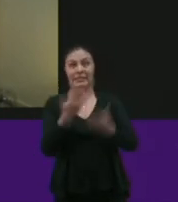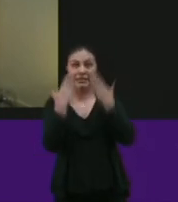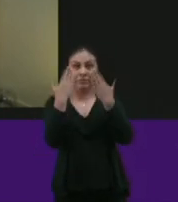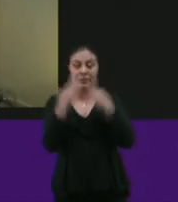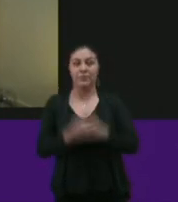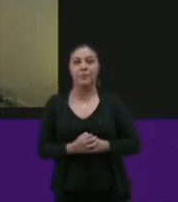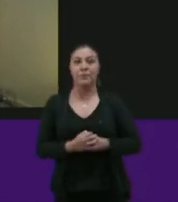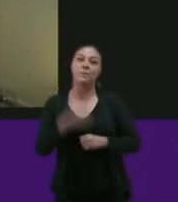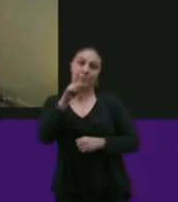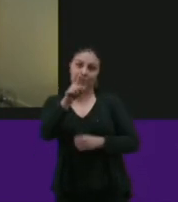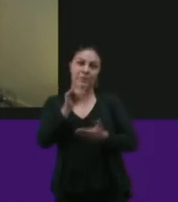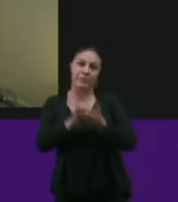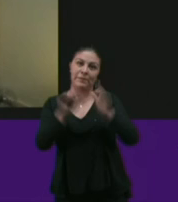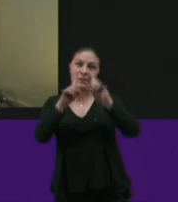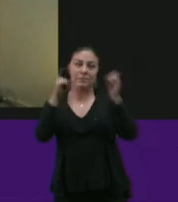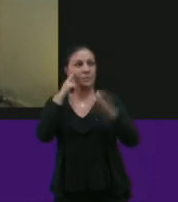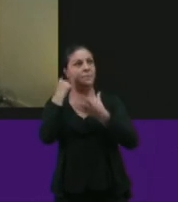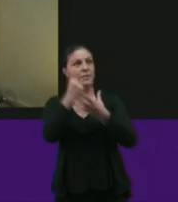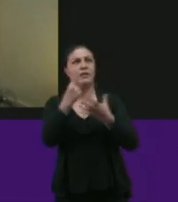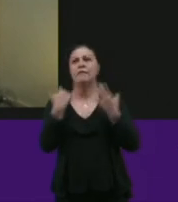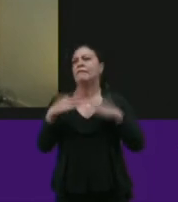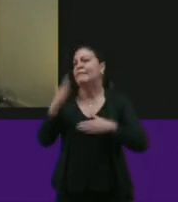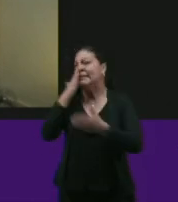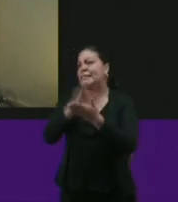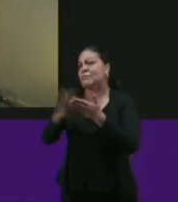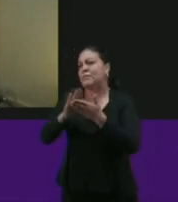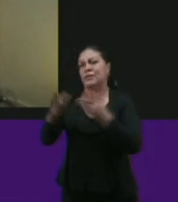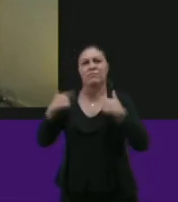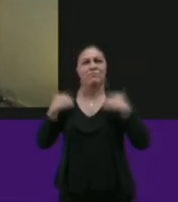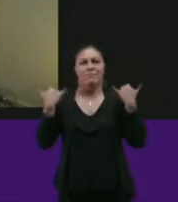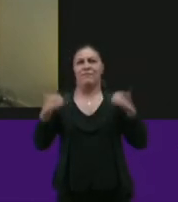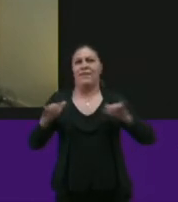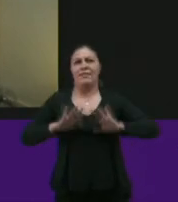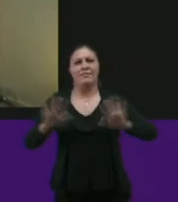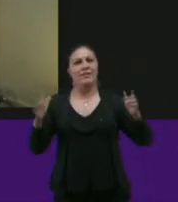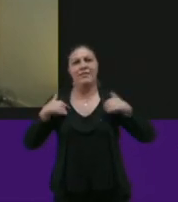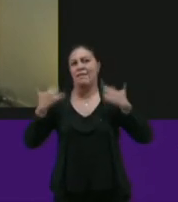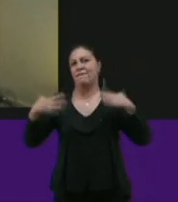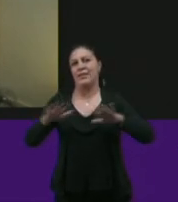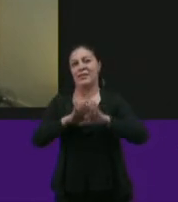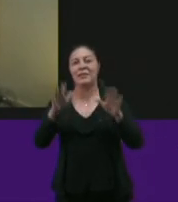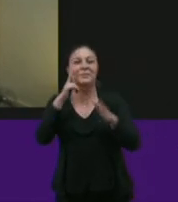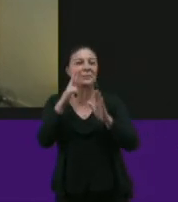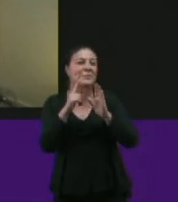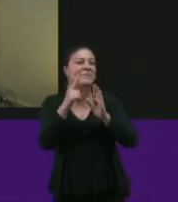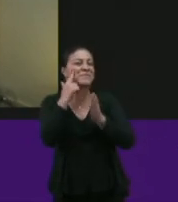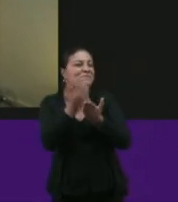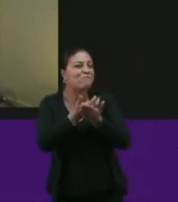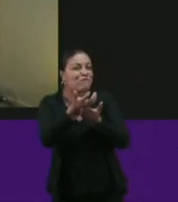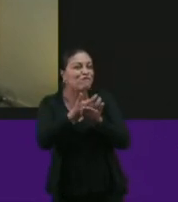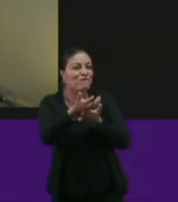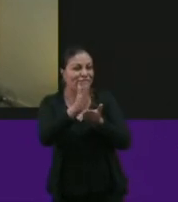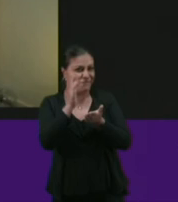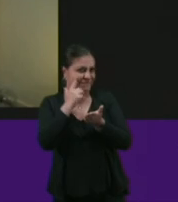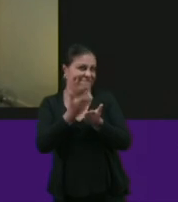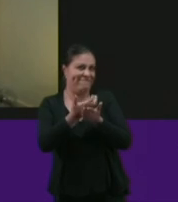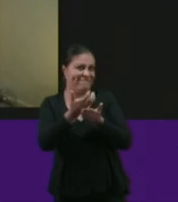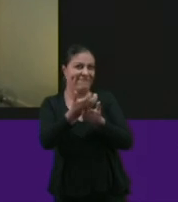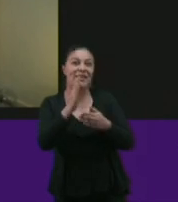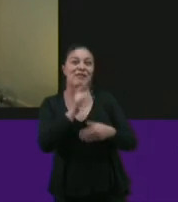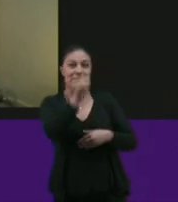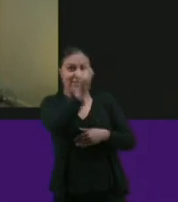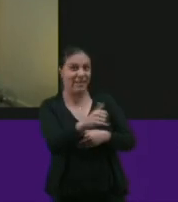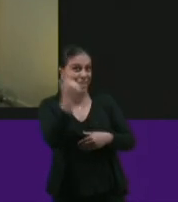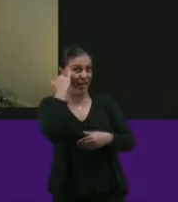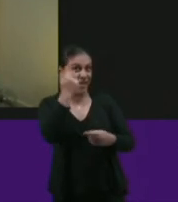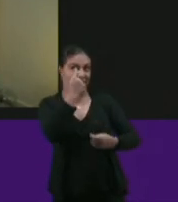A mí me da pena contigo, yo me tengo que ir. Pero te doy un tip ahí, que siempre le digo a los emprendedores. Tener una buena